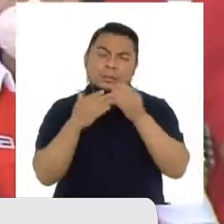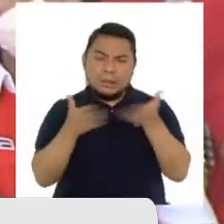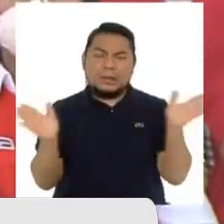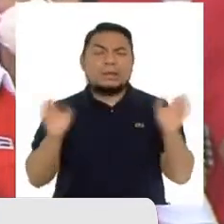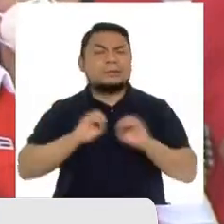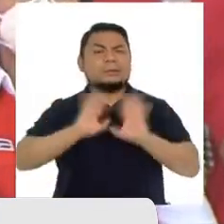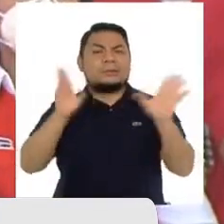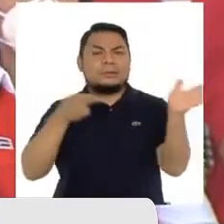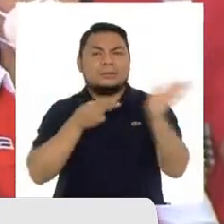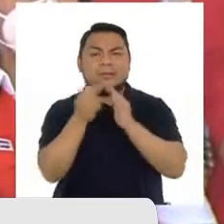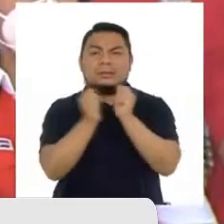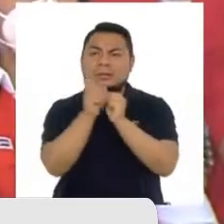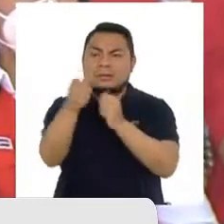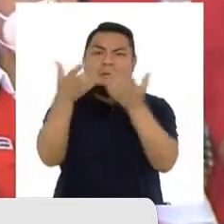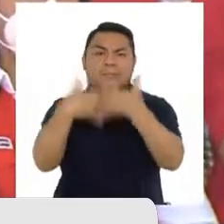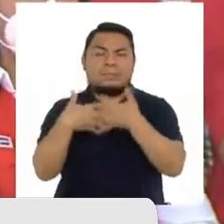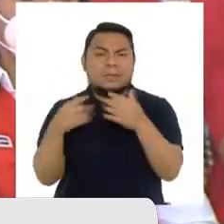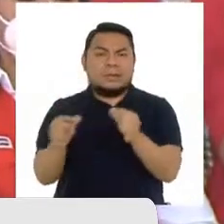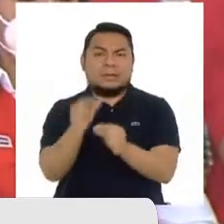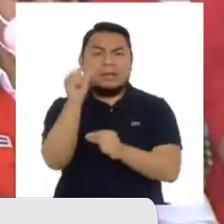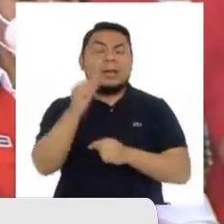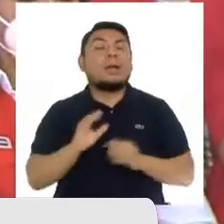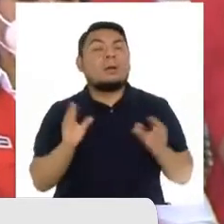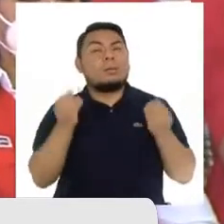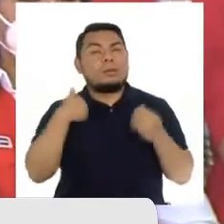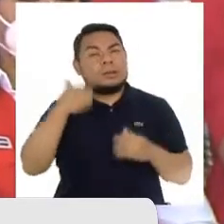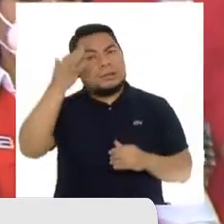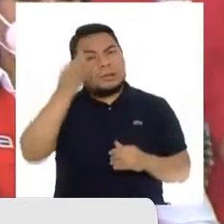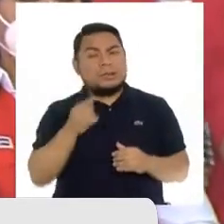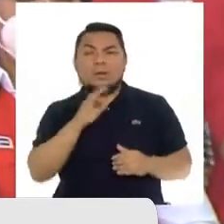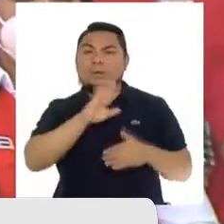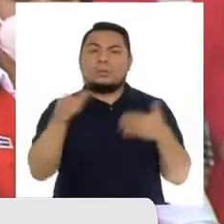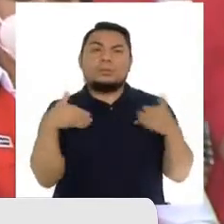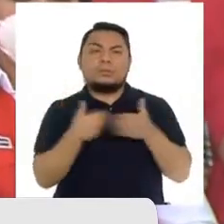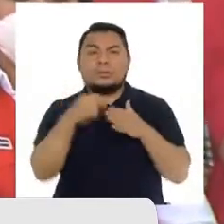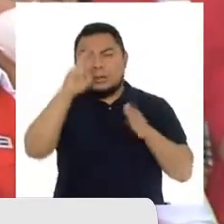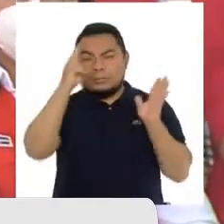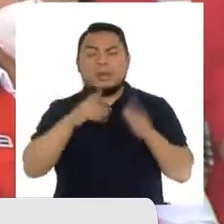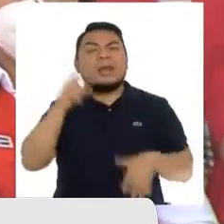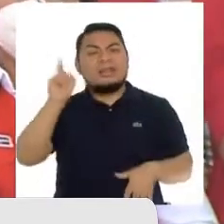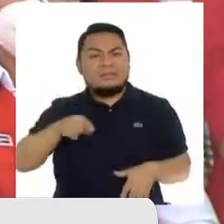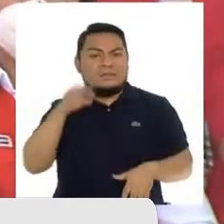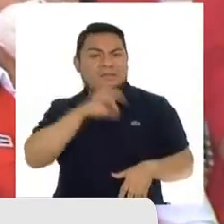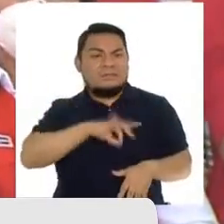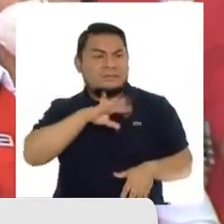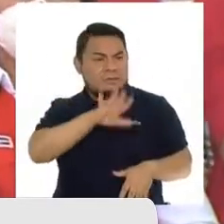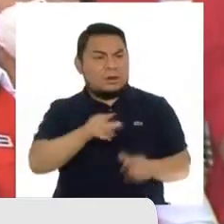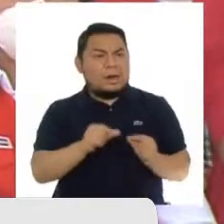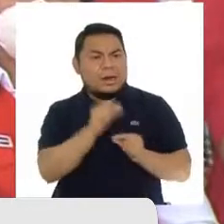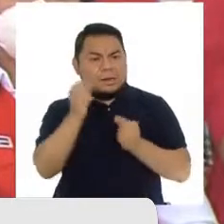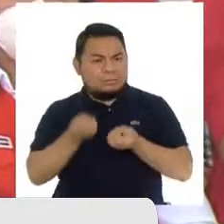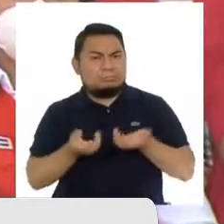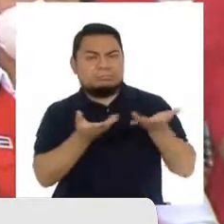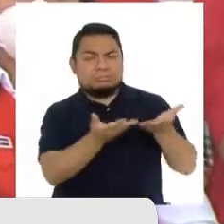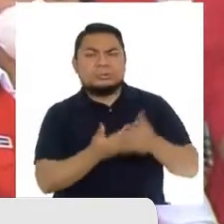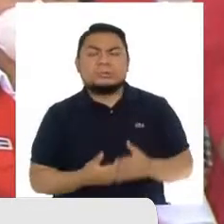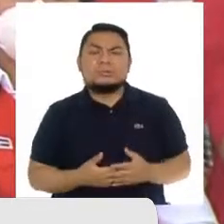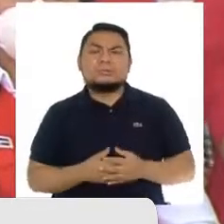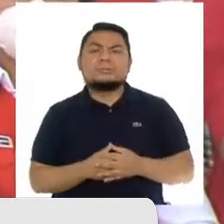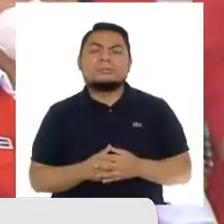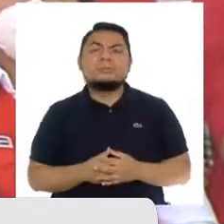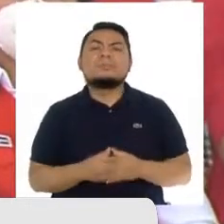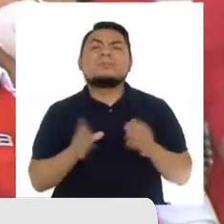transparente con la empresa porque consideramos que todos los peruanos deben beneficiarse del gas de camisea